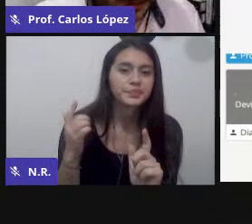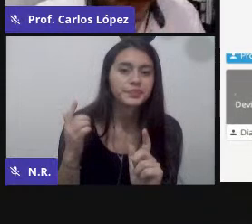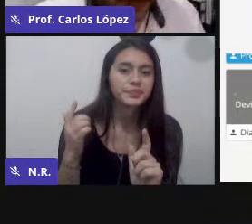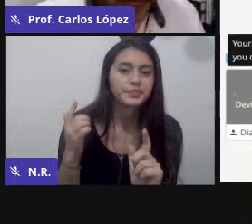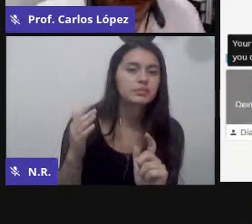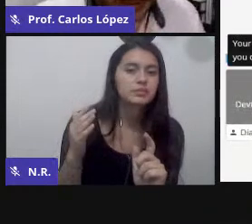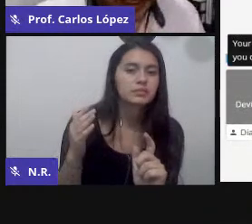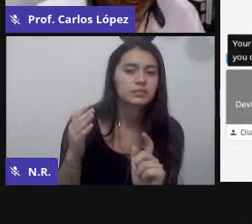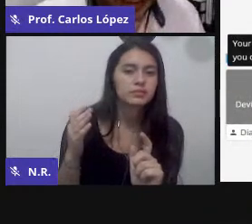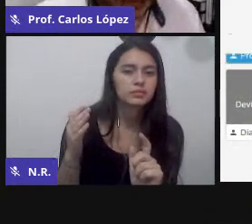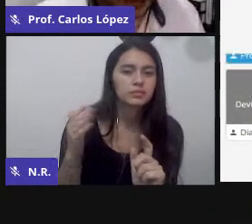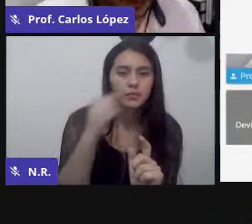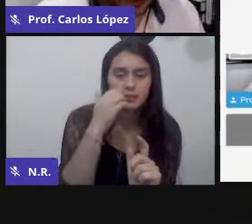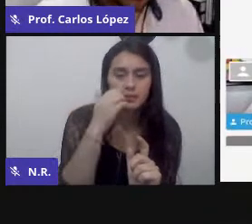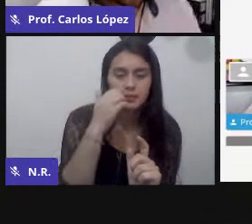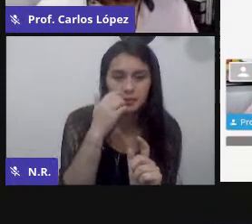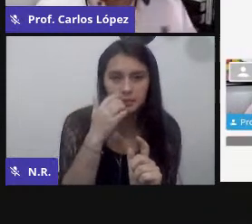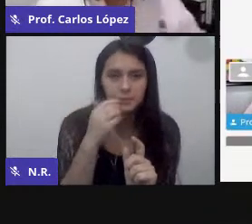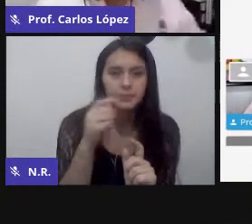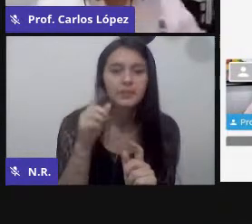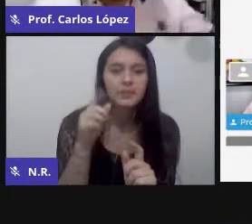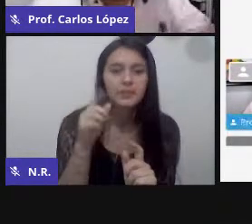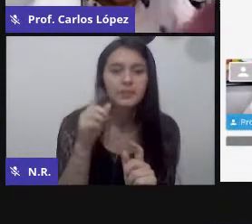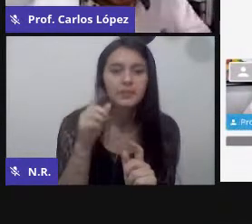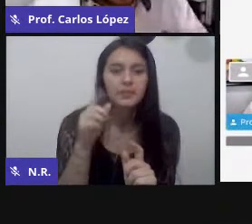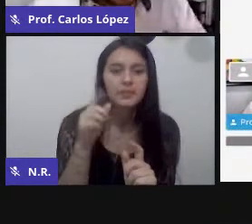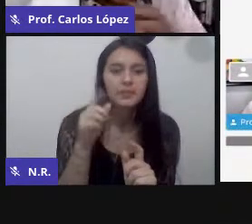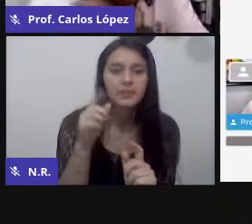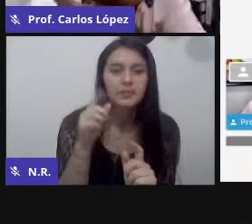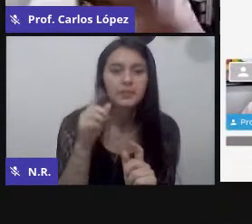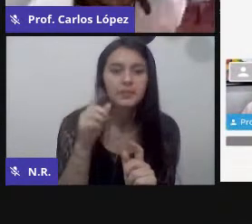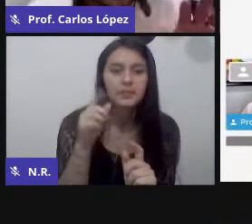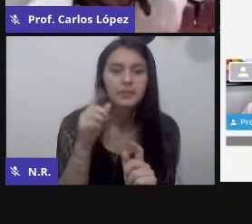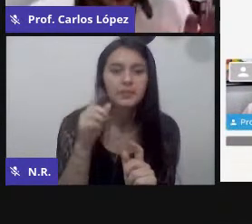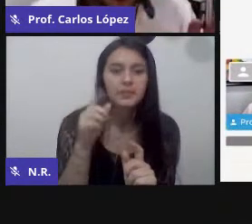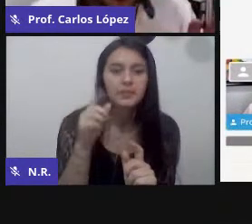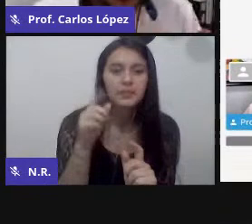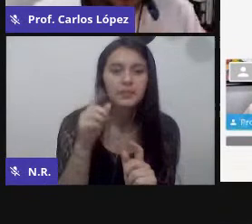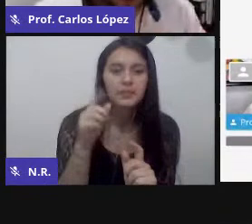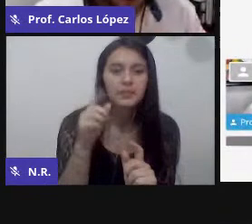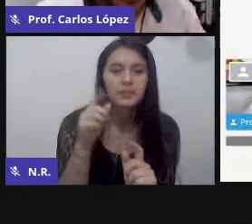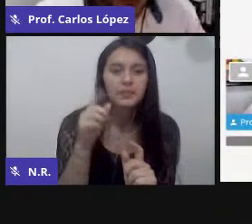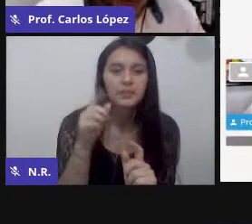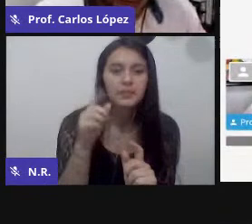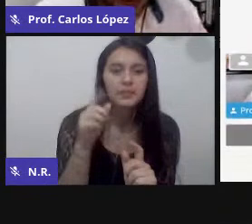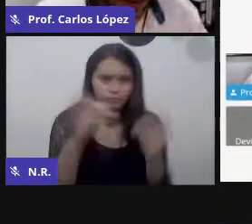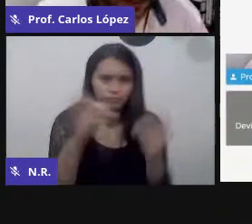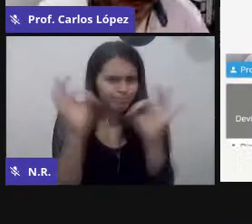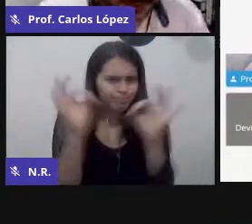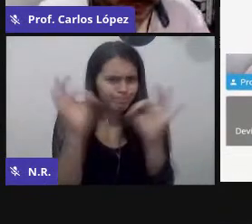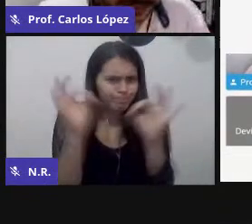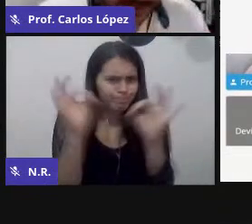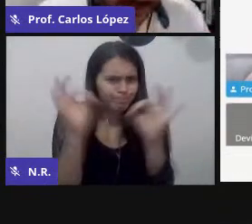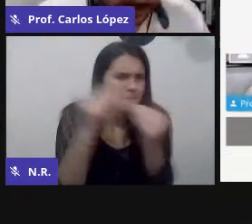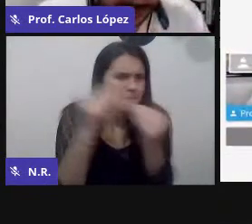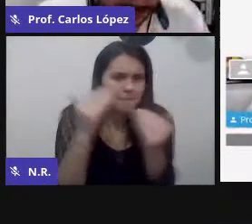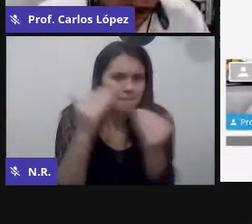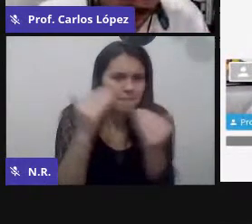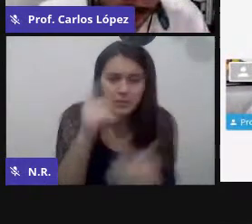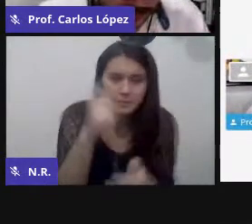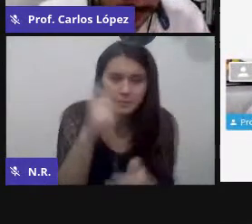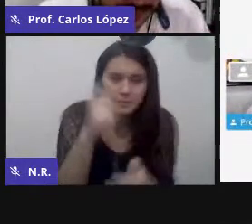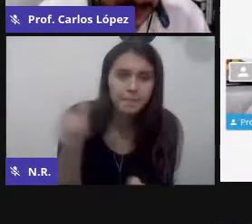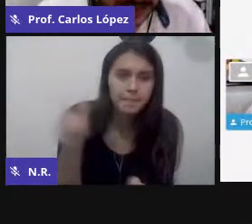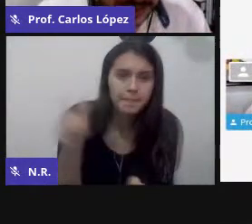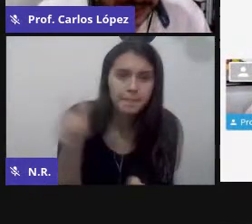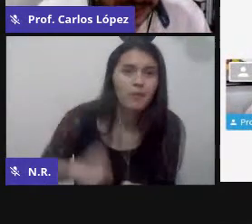Maestro, Alejandro, bueno. Ya se dieron cuenta cómo funciona, muy simple. ¿Sí? Les vamos a pedir a todos que salgan porque